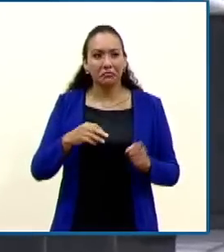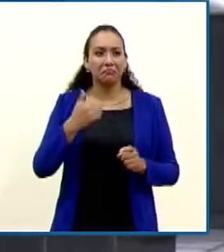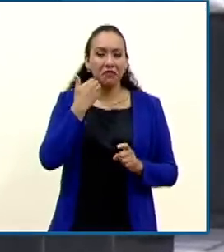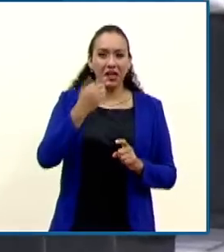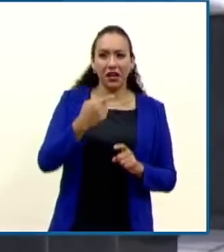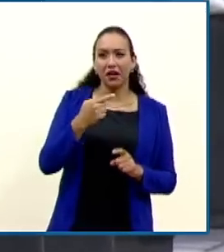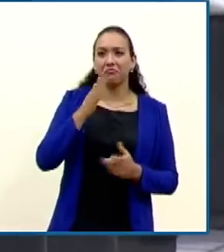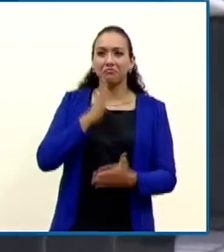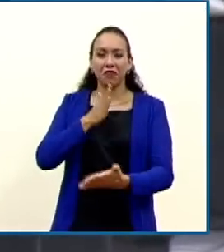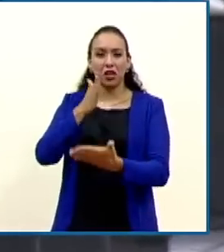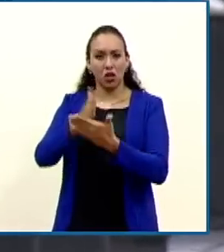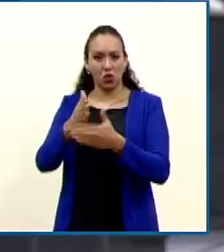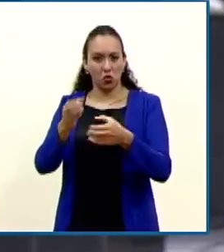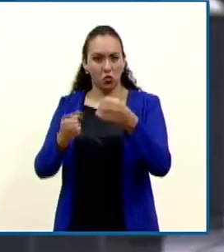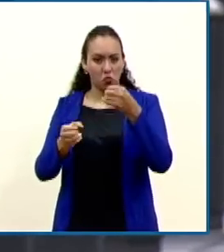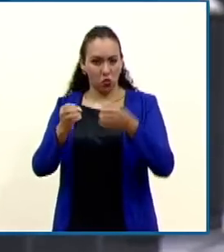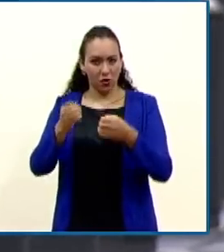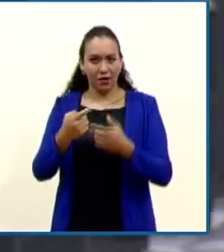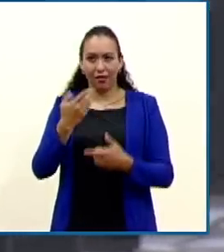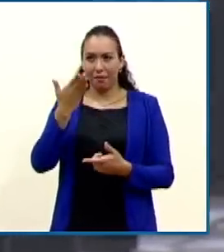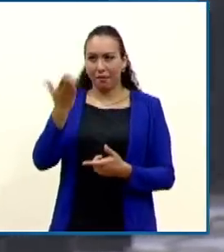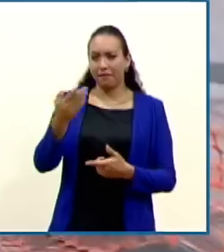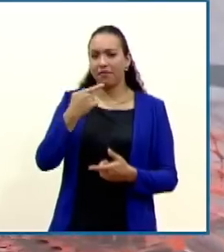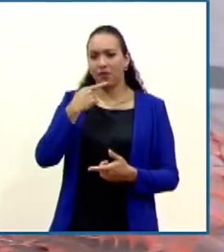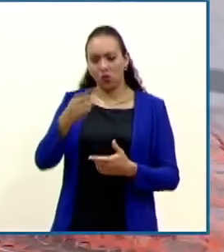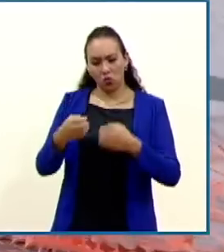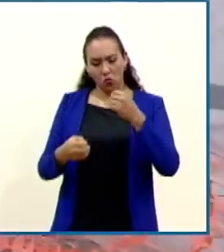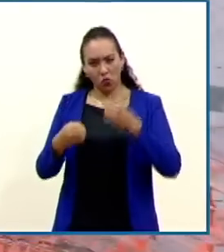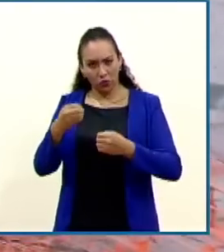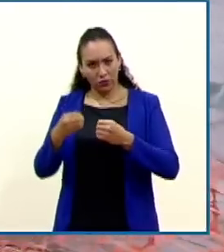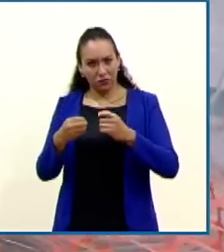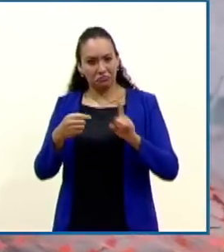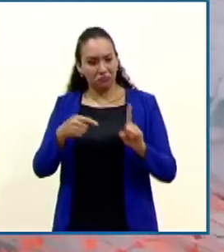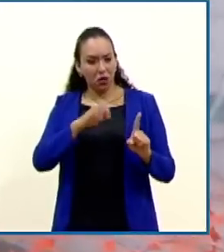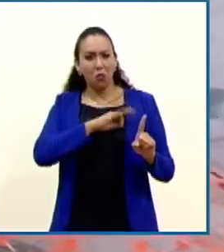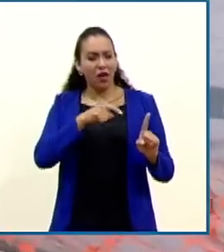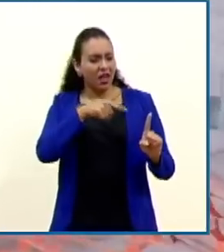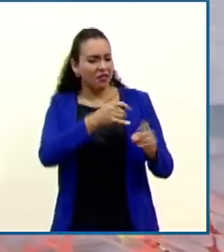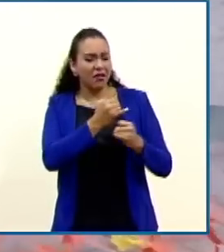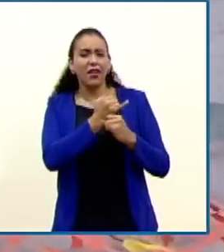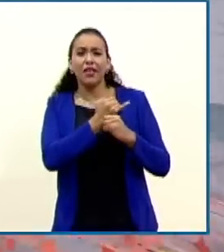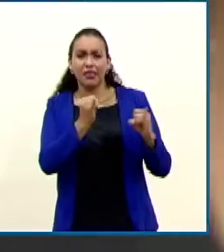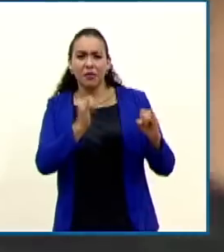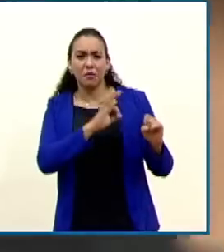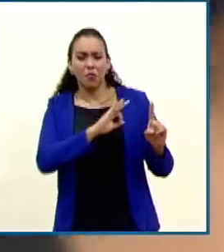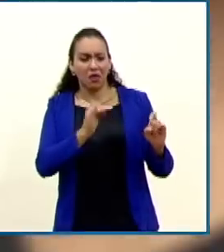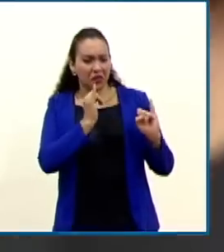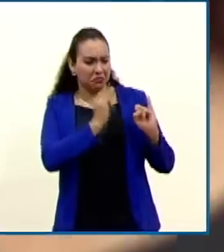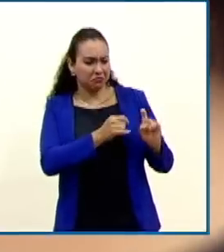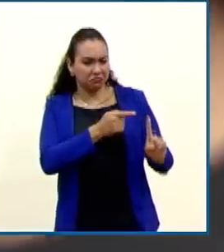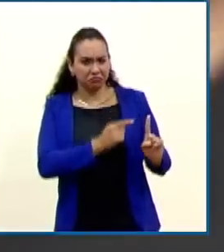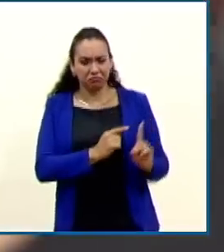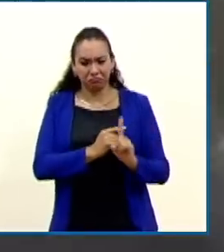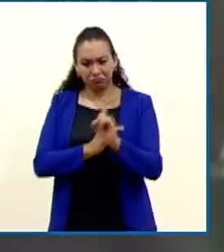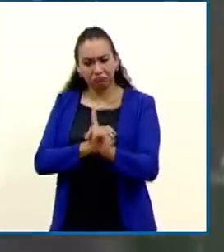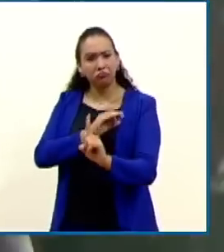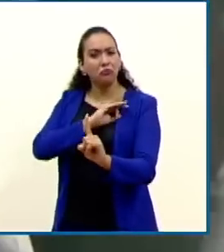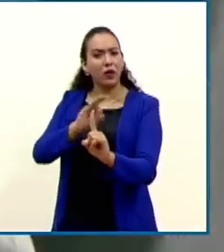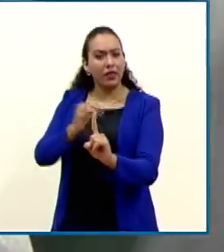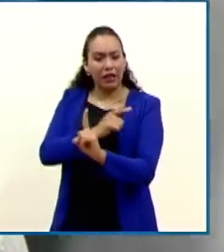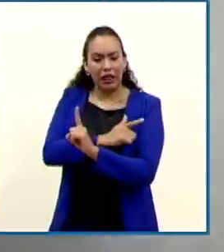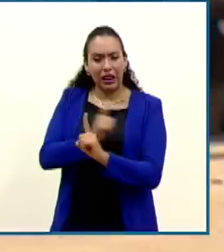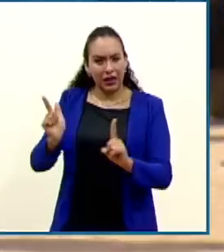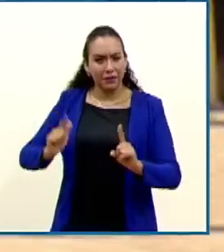e independiente a demandar justicia. Así lo señaló la magistrada de circuito Adriana Campuzano Gallegos.